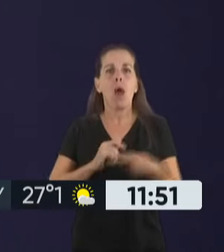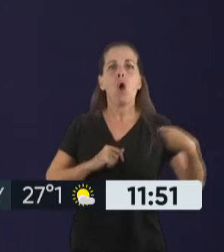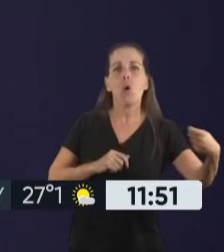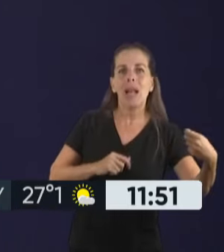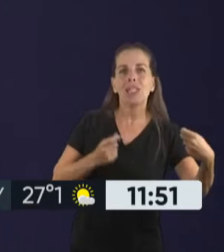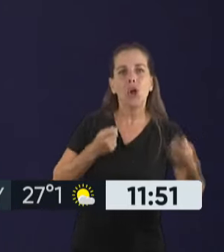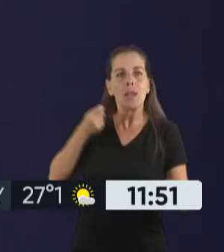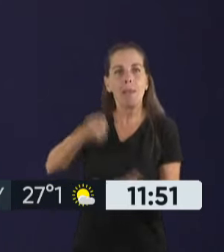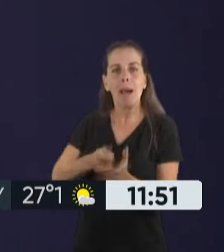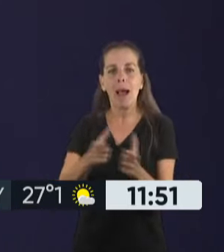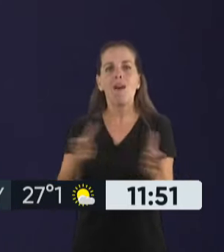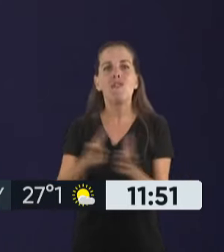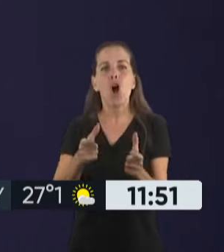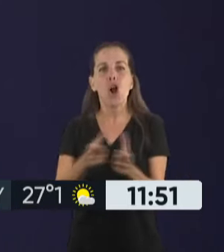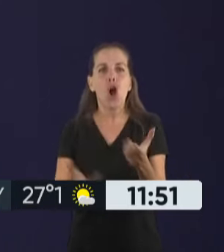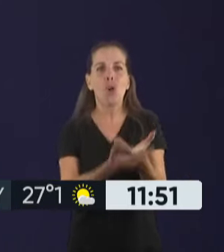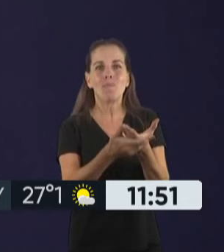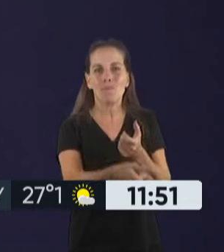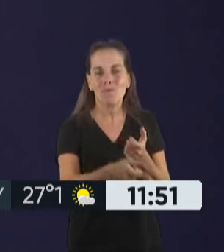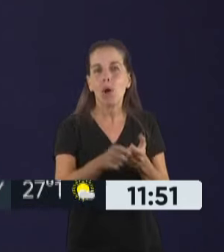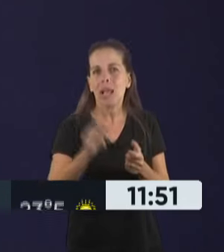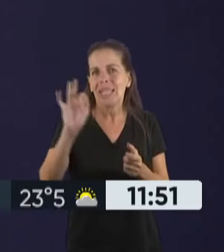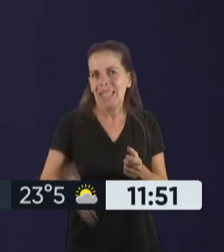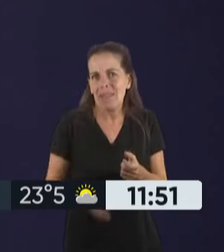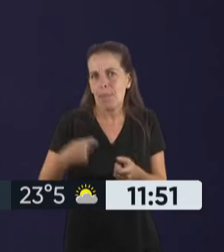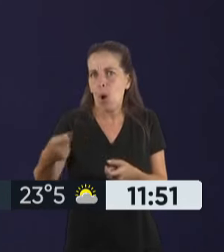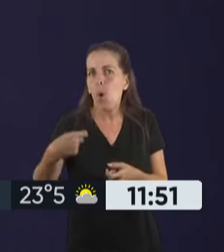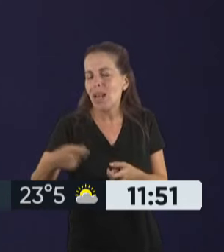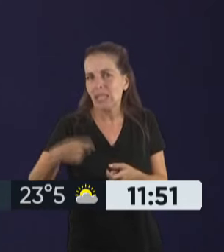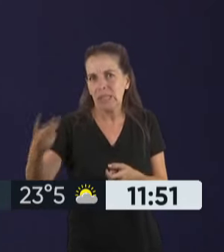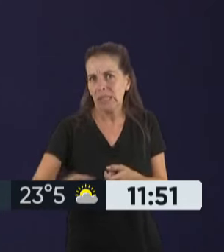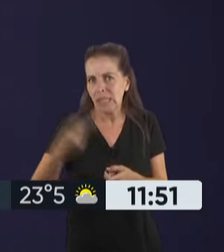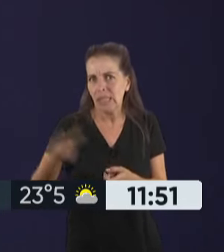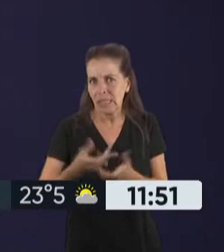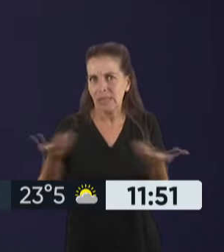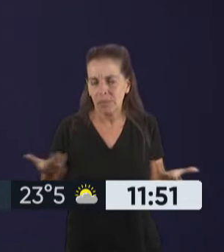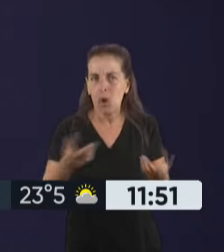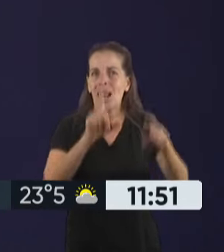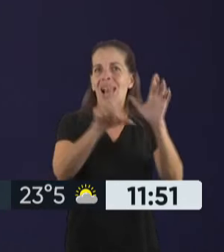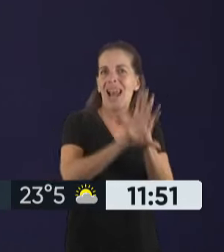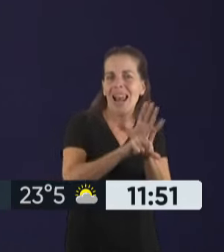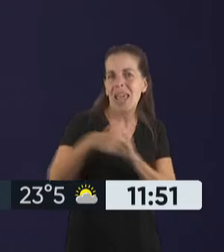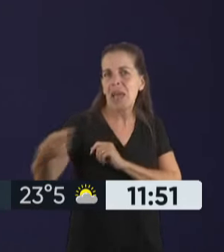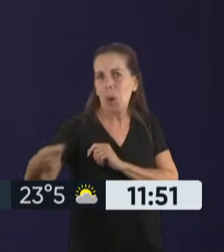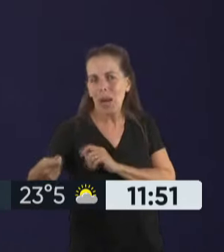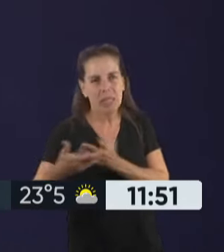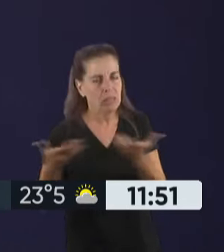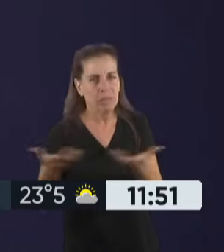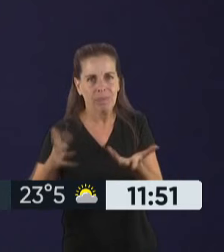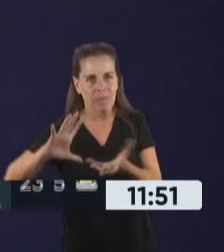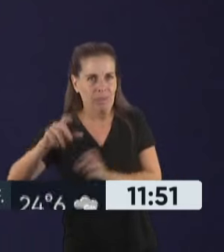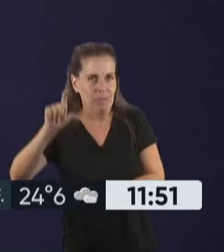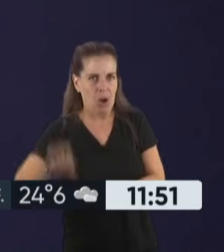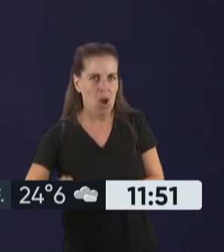claramente venía destrozando el la movilidad venía destrozando el el salario de las el monto de las